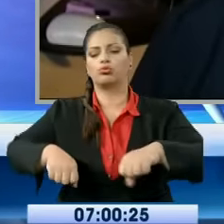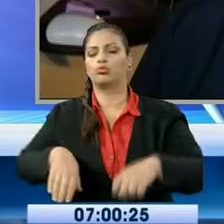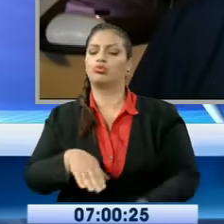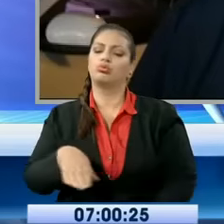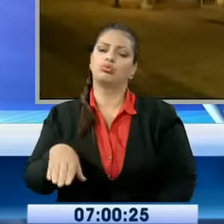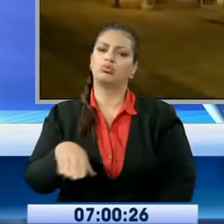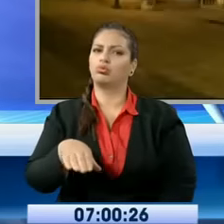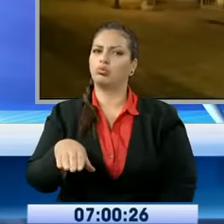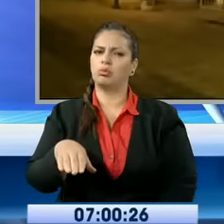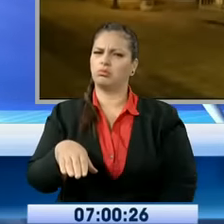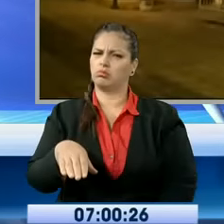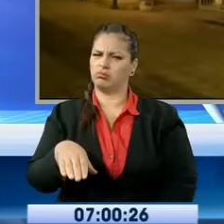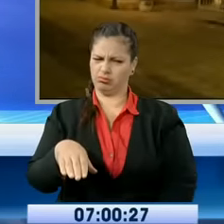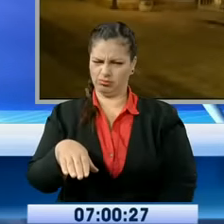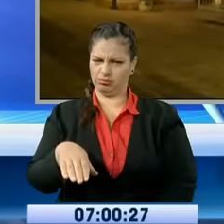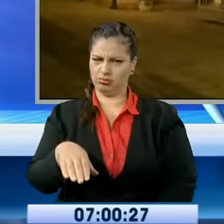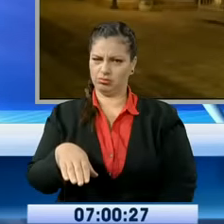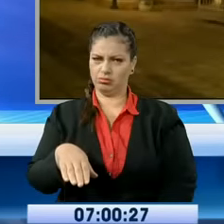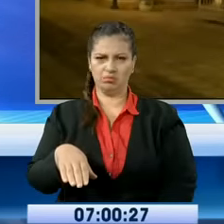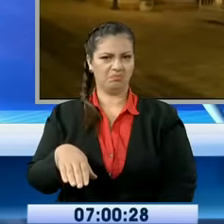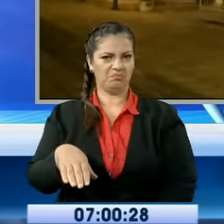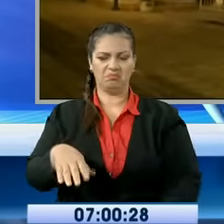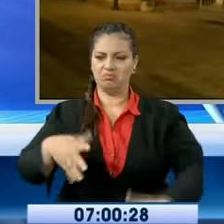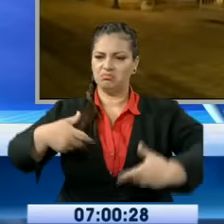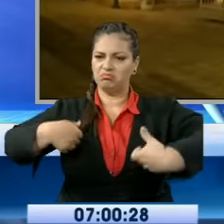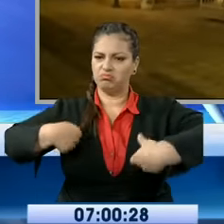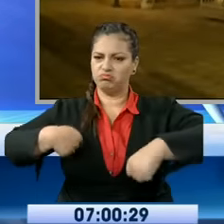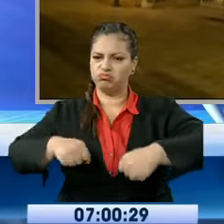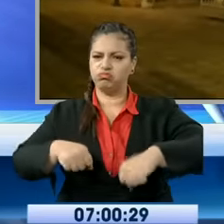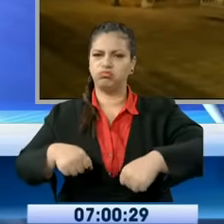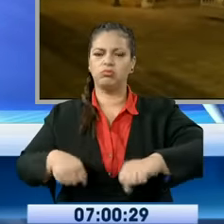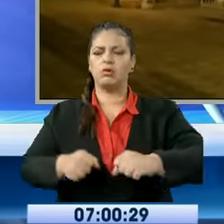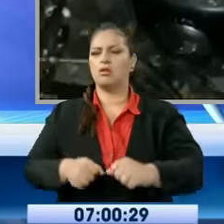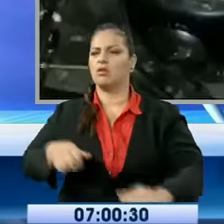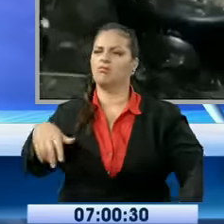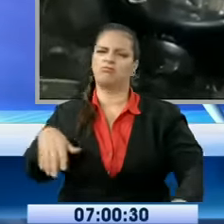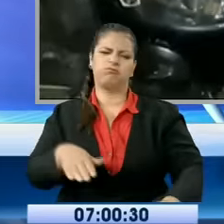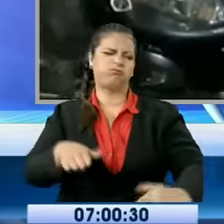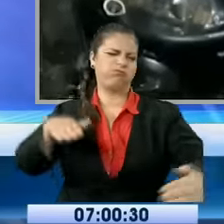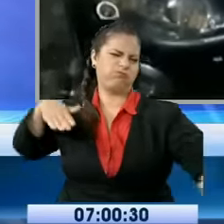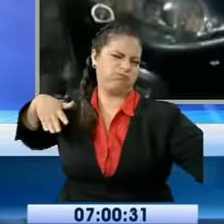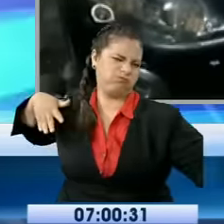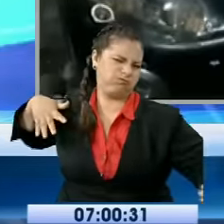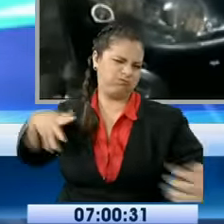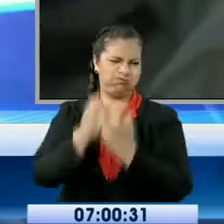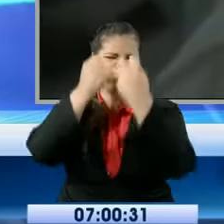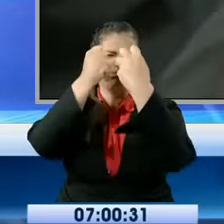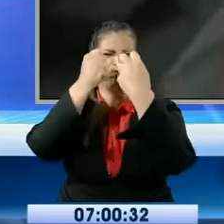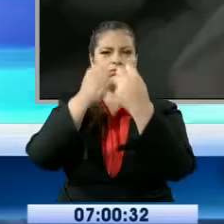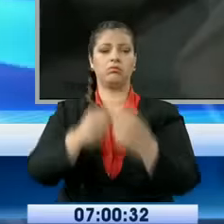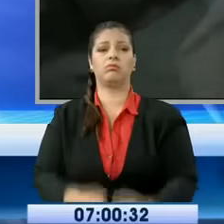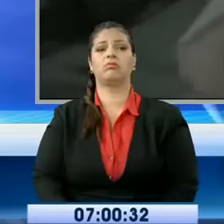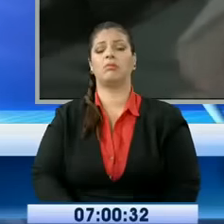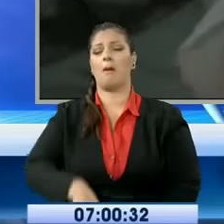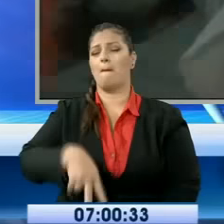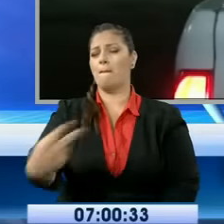provoque tremendo, tremendo doloroso desastre. Así es. Tres muertos y dos personas se debaten entre la vida y la